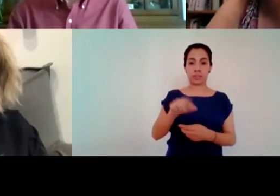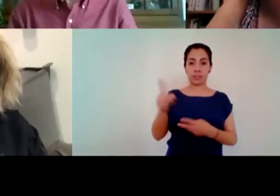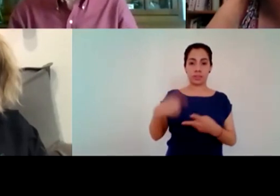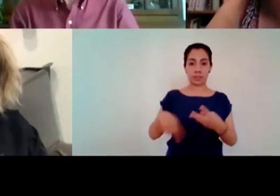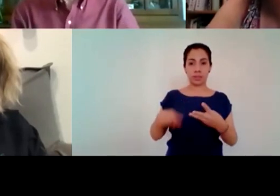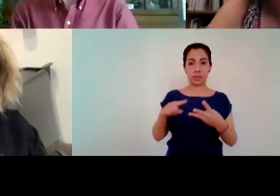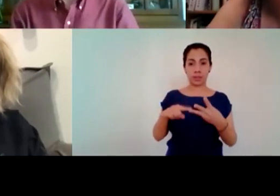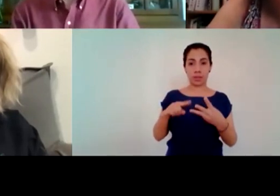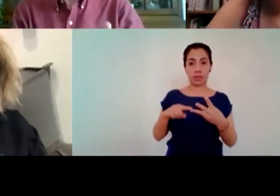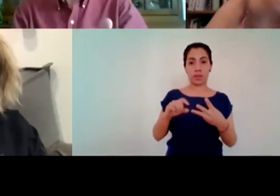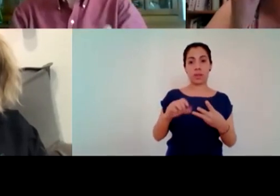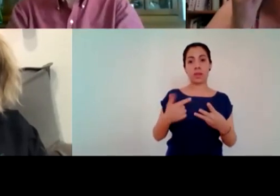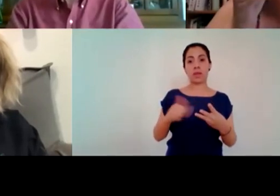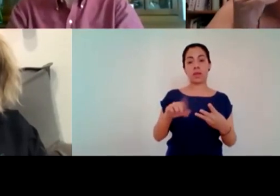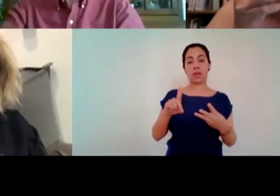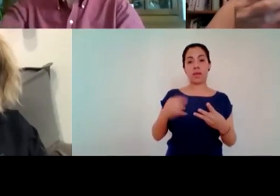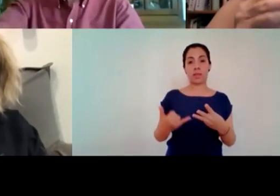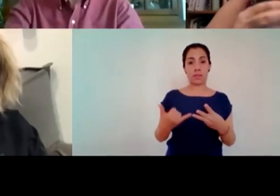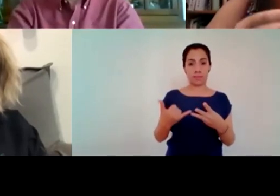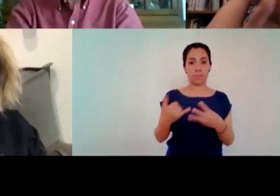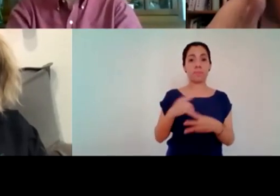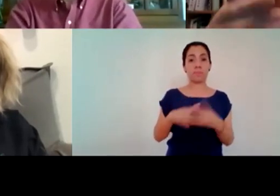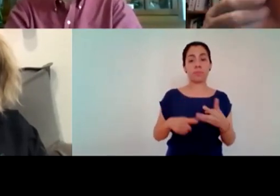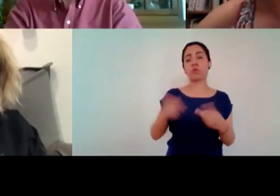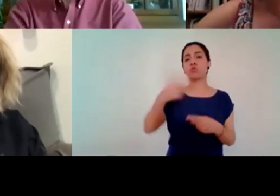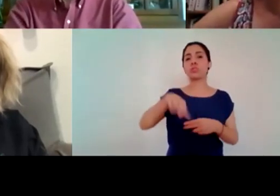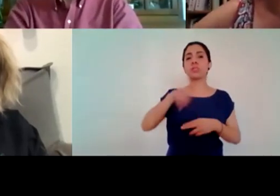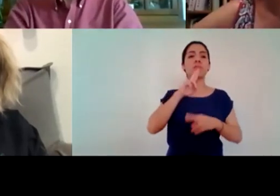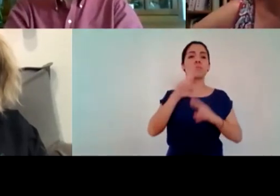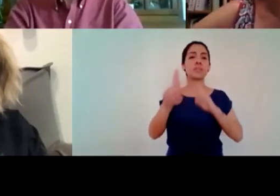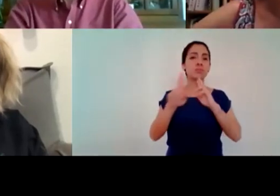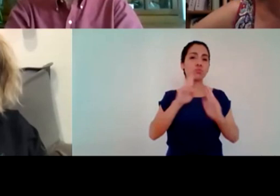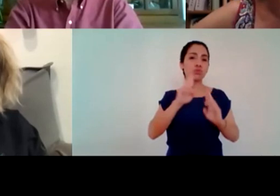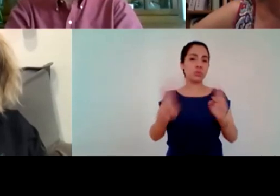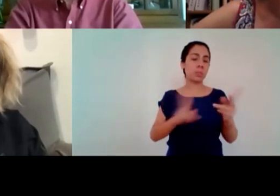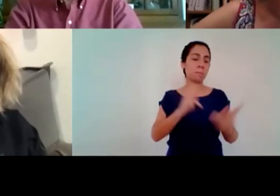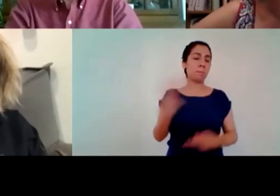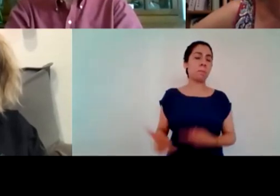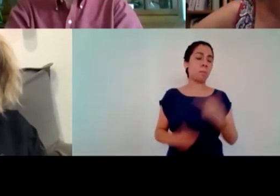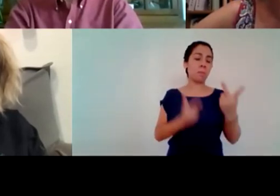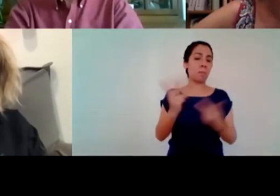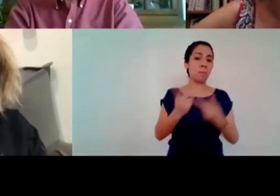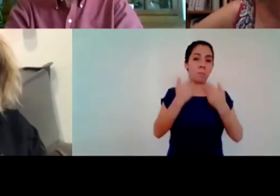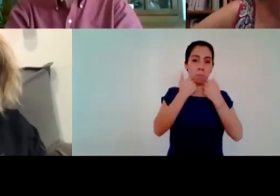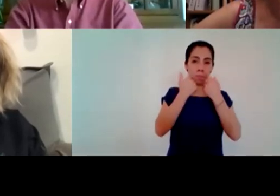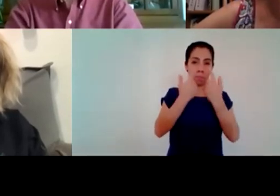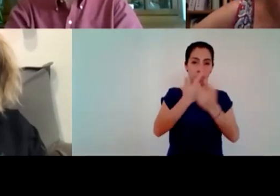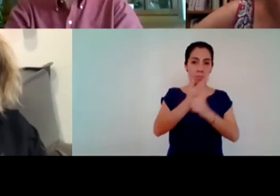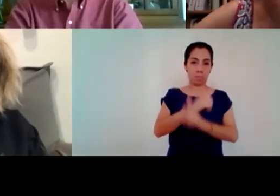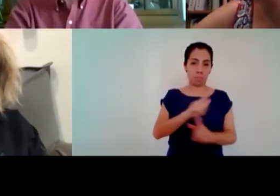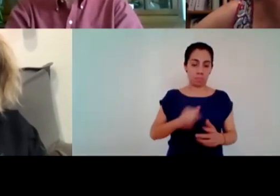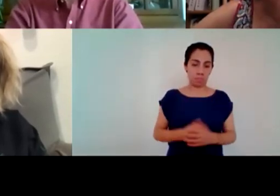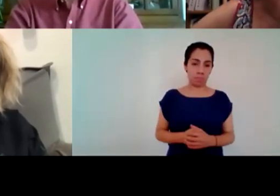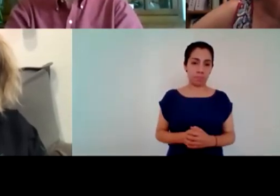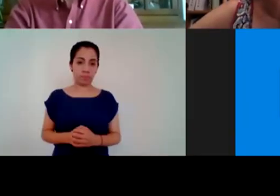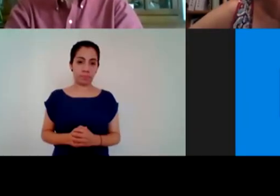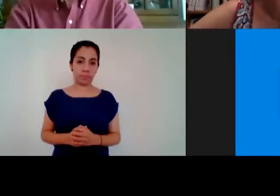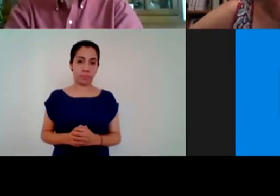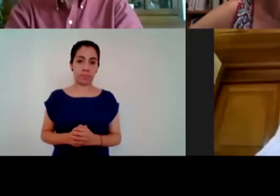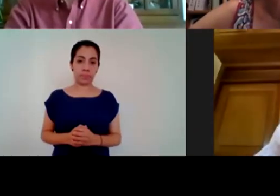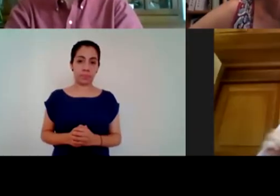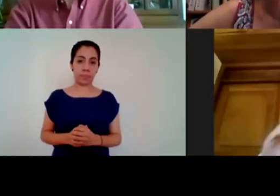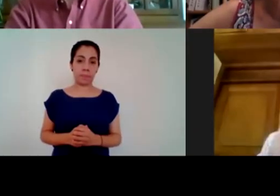las que quieran, las que puedan, las que piensen cómo debemos hacerlo antes de pues despedir